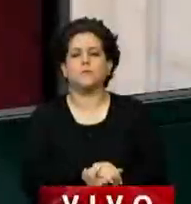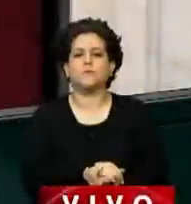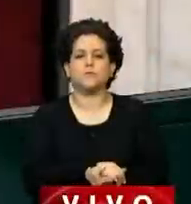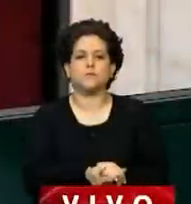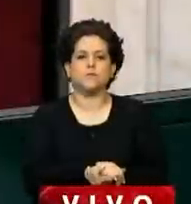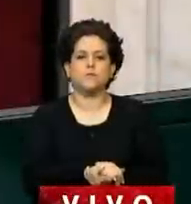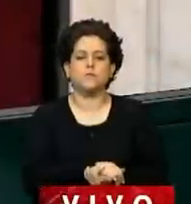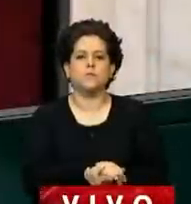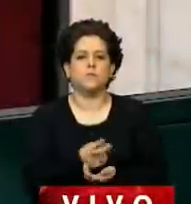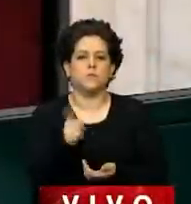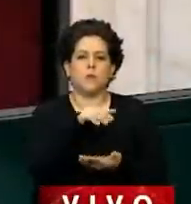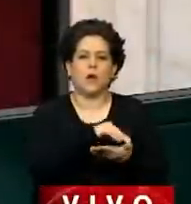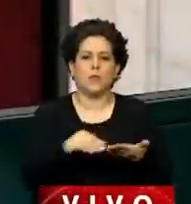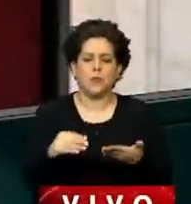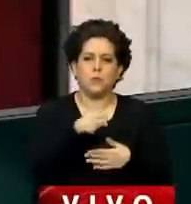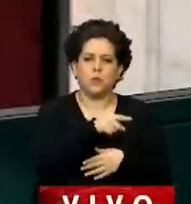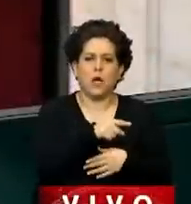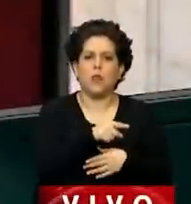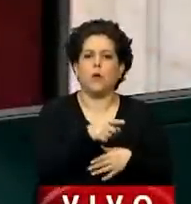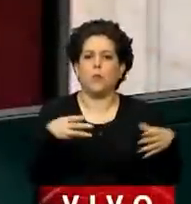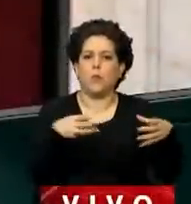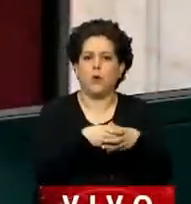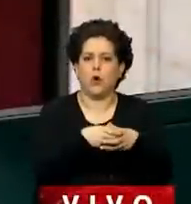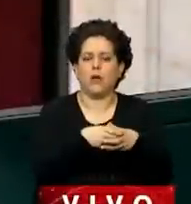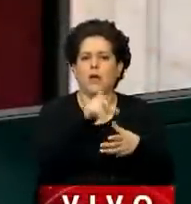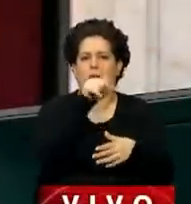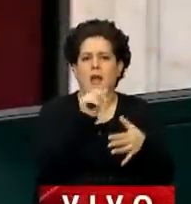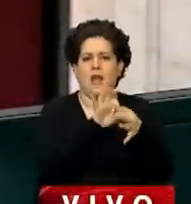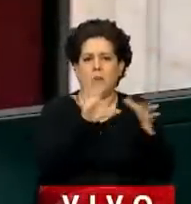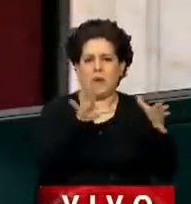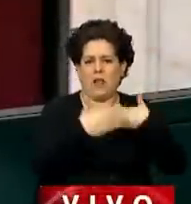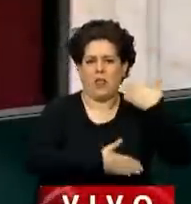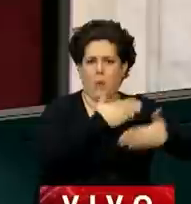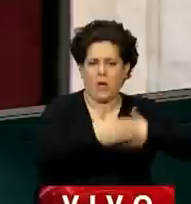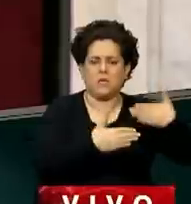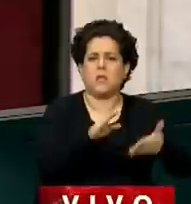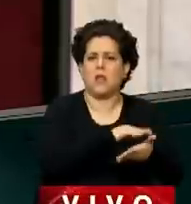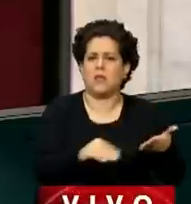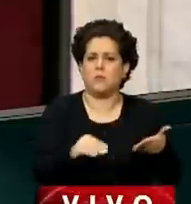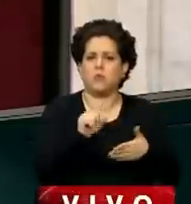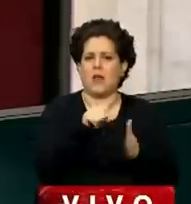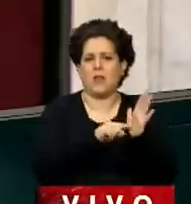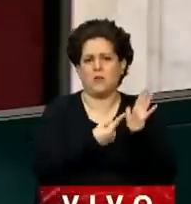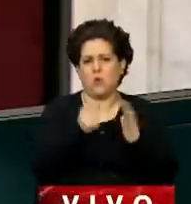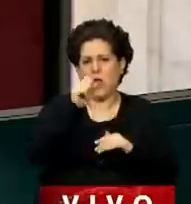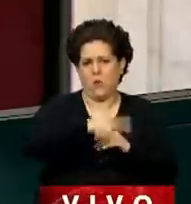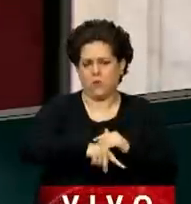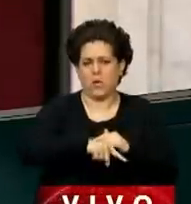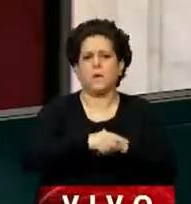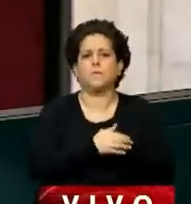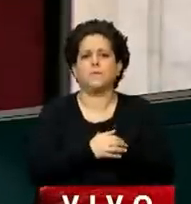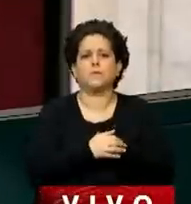continúa en uso de la palabra por el bloque la libertad avanza la diputada por la ciudad de buenos aires